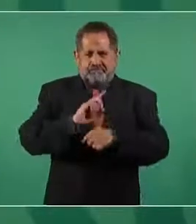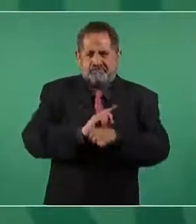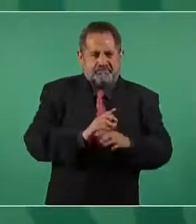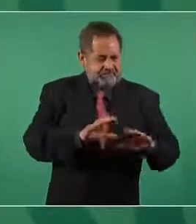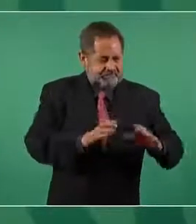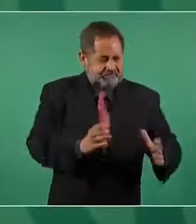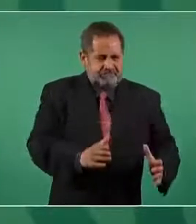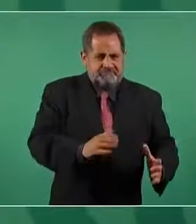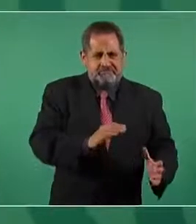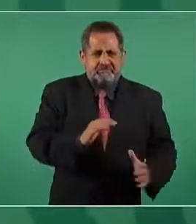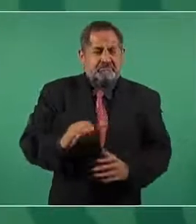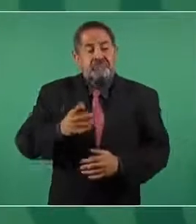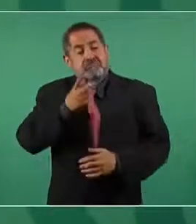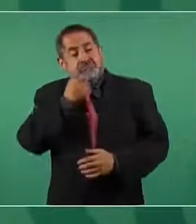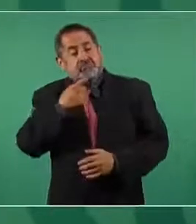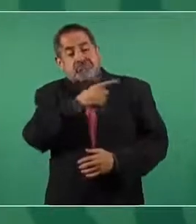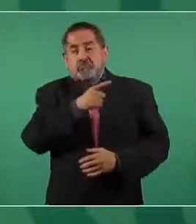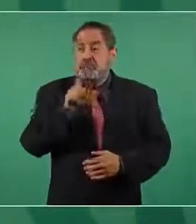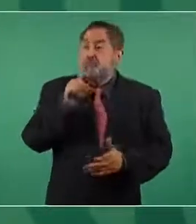del